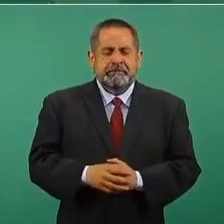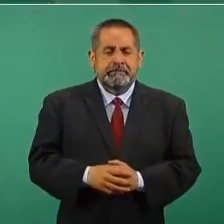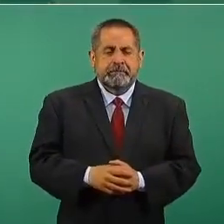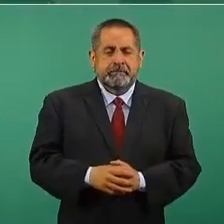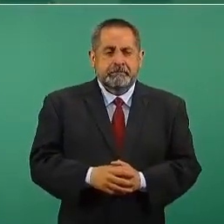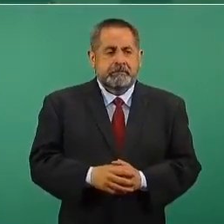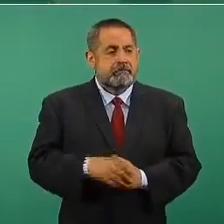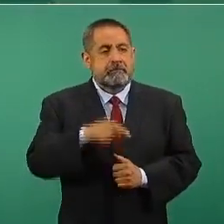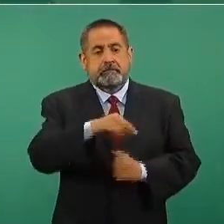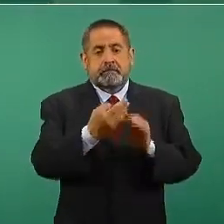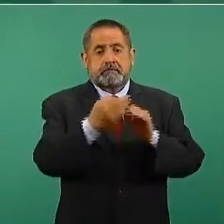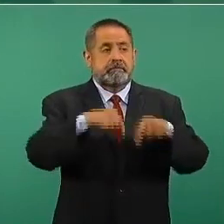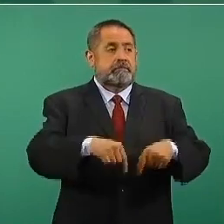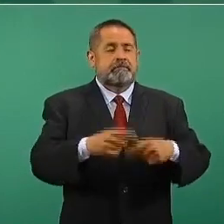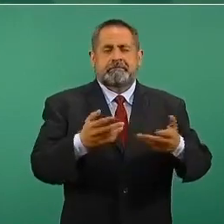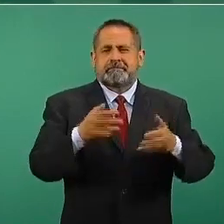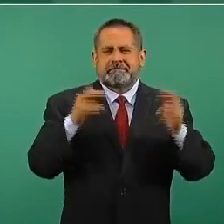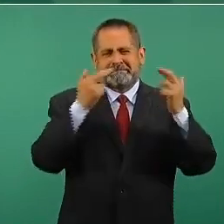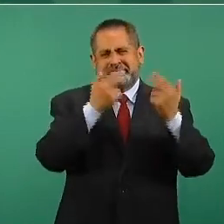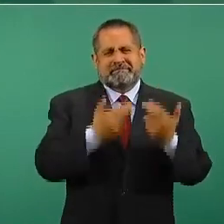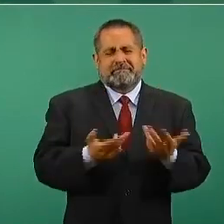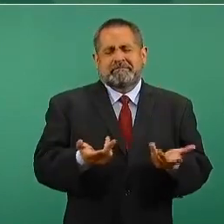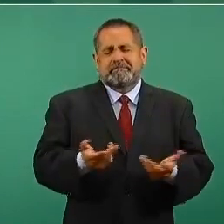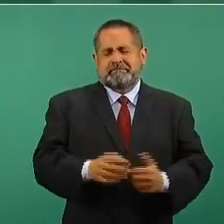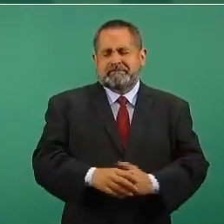y aquí.